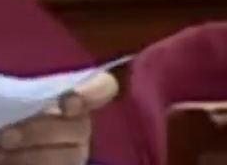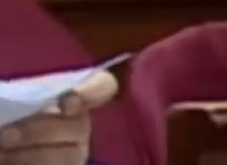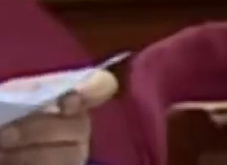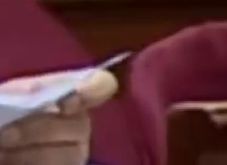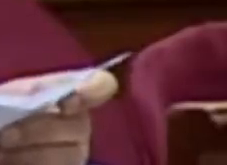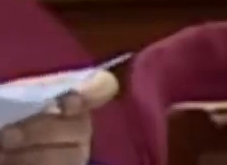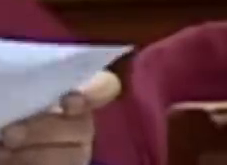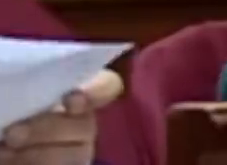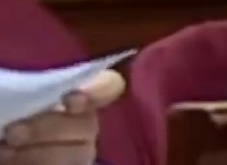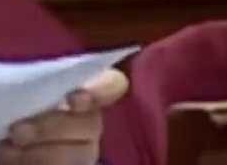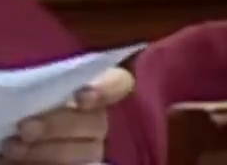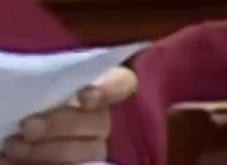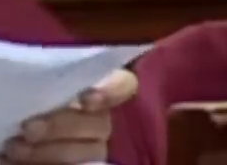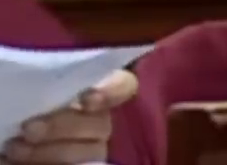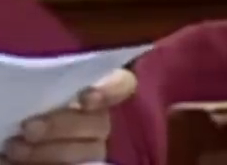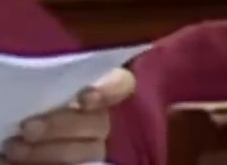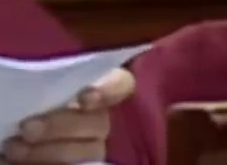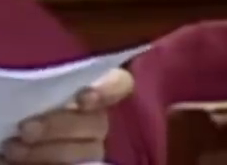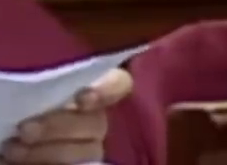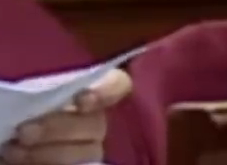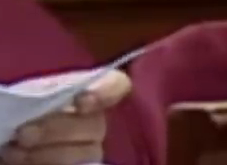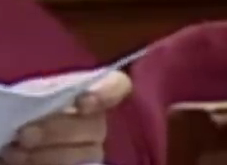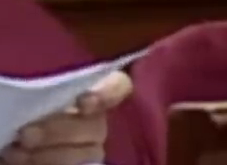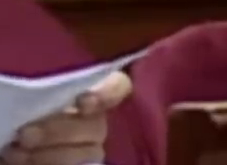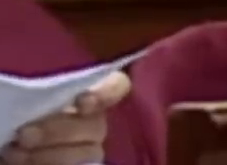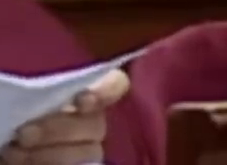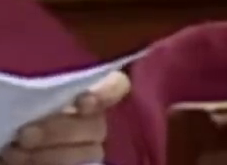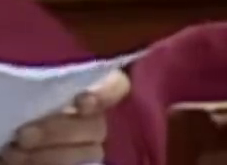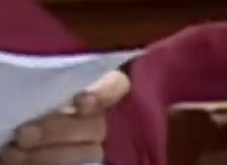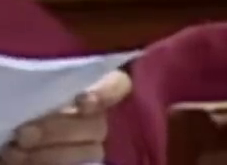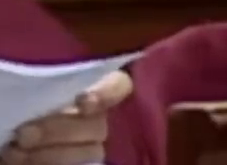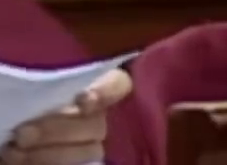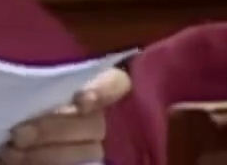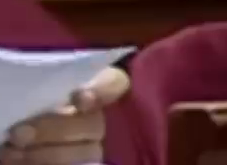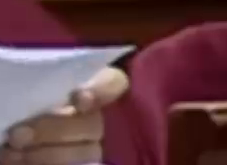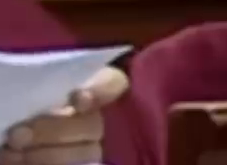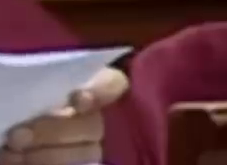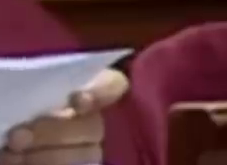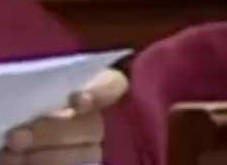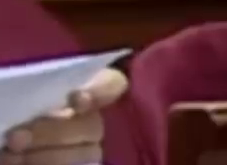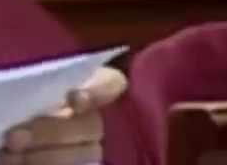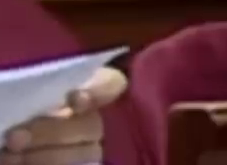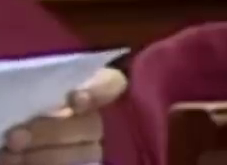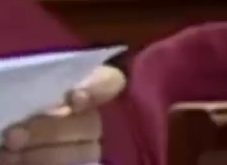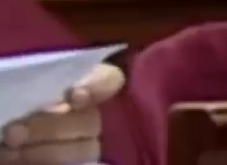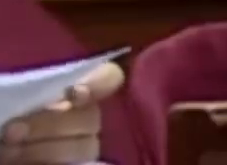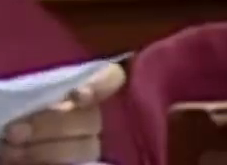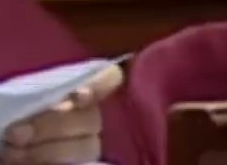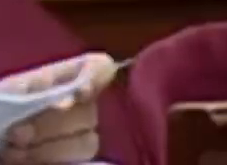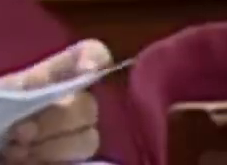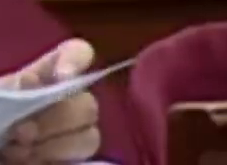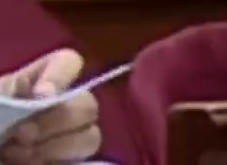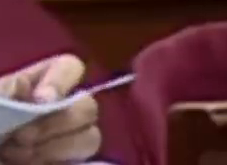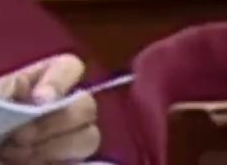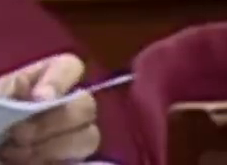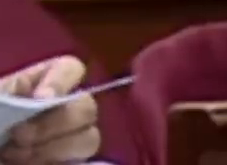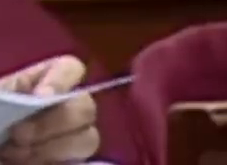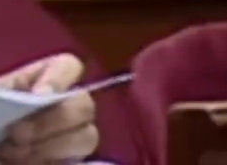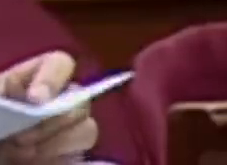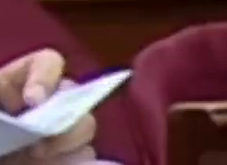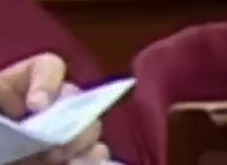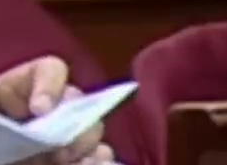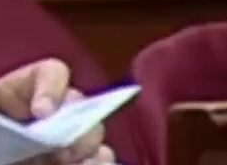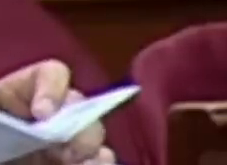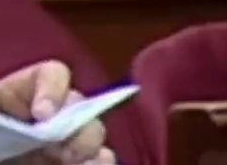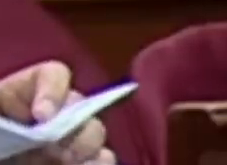final, o a lo mejor ya lo habrán hecho, pero las cosas se hacen de conformidad al debido proceso